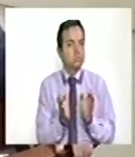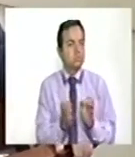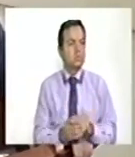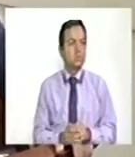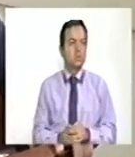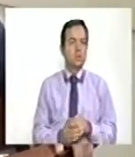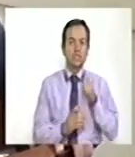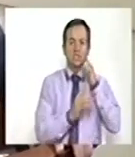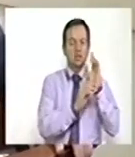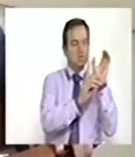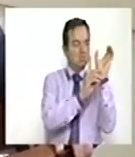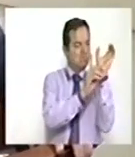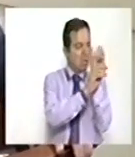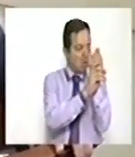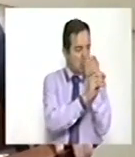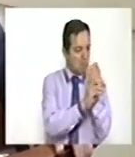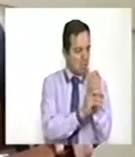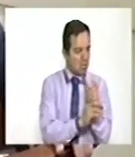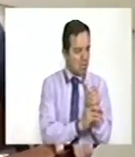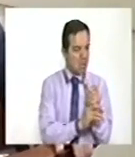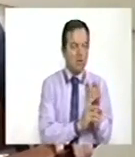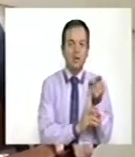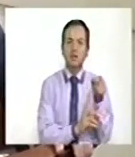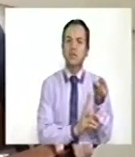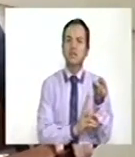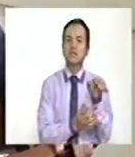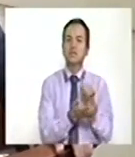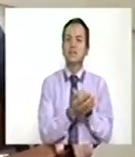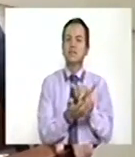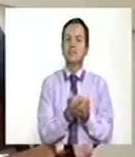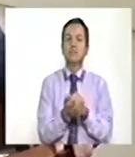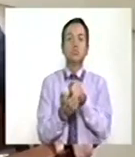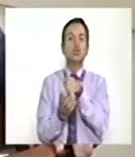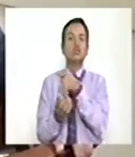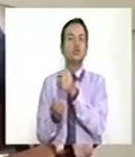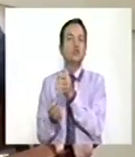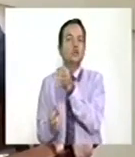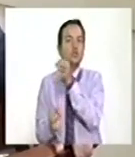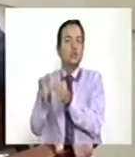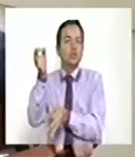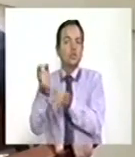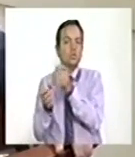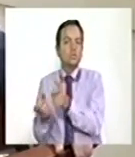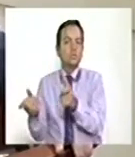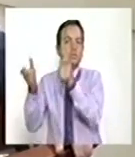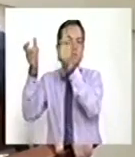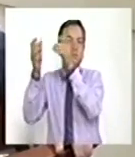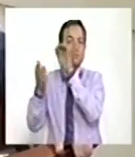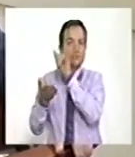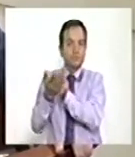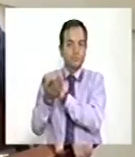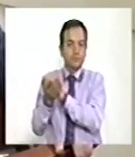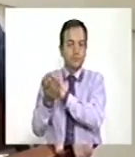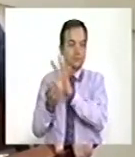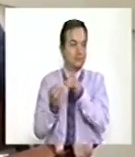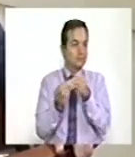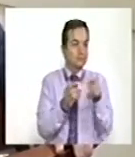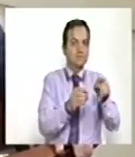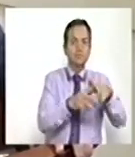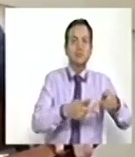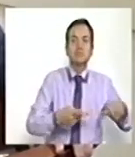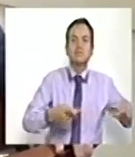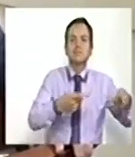y encontramos que en la Corte Suprema de Justicia, en la Sala de Casación